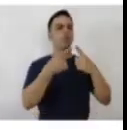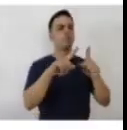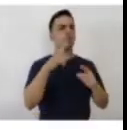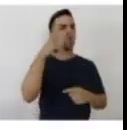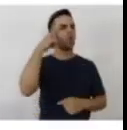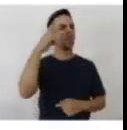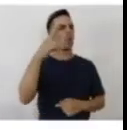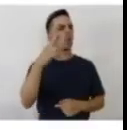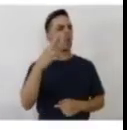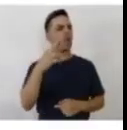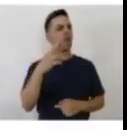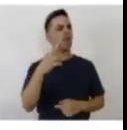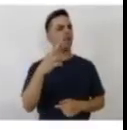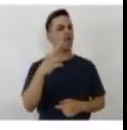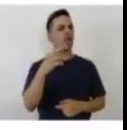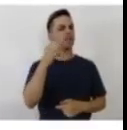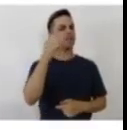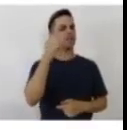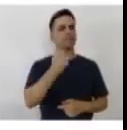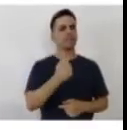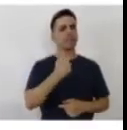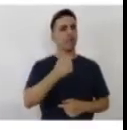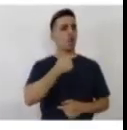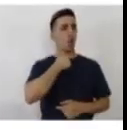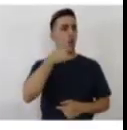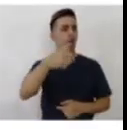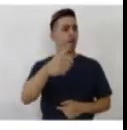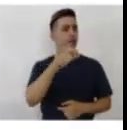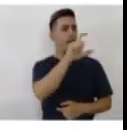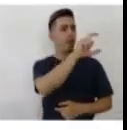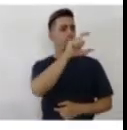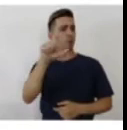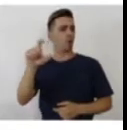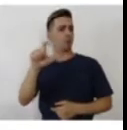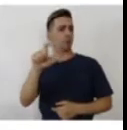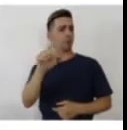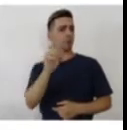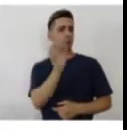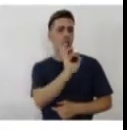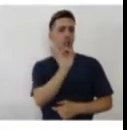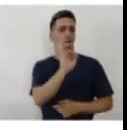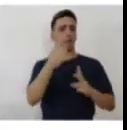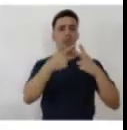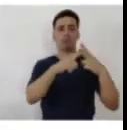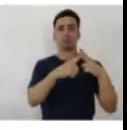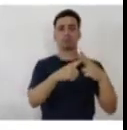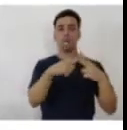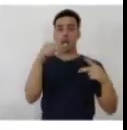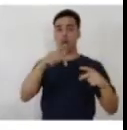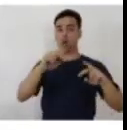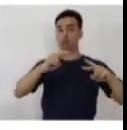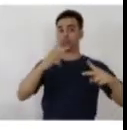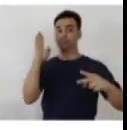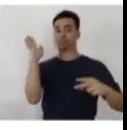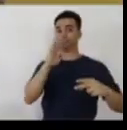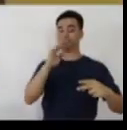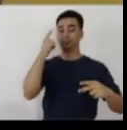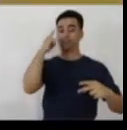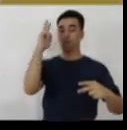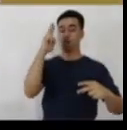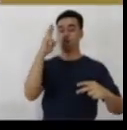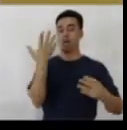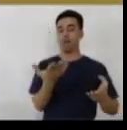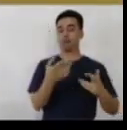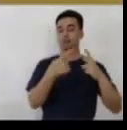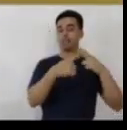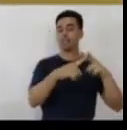Pero recuerdan que habíamos dejado una inecuación planteada y no la habíamos resuelto. Bueno, vamos a retomarla y vamos